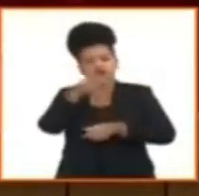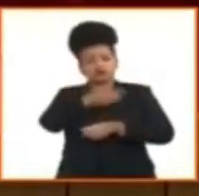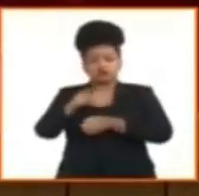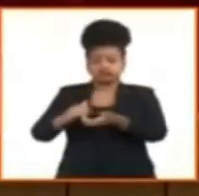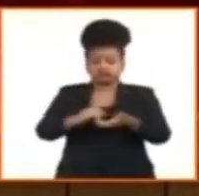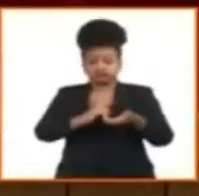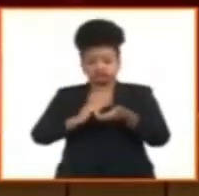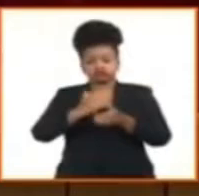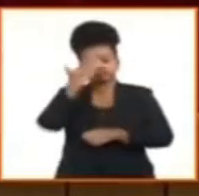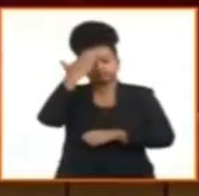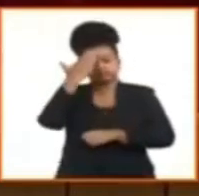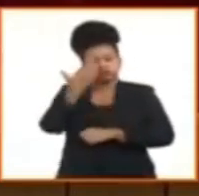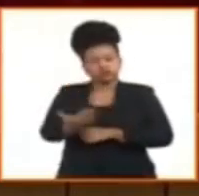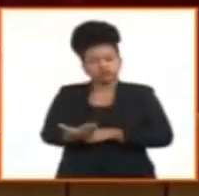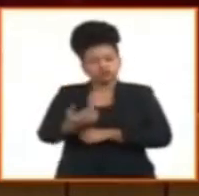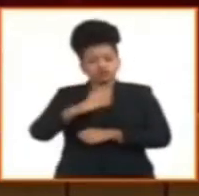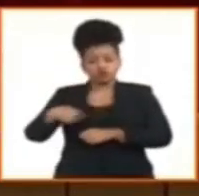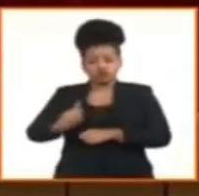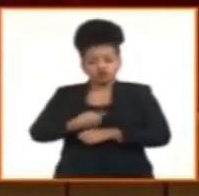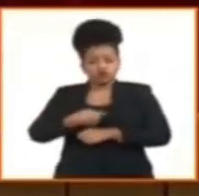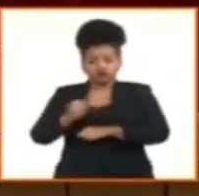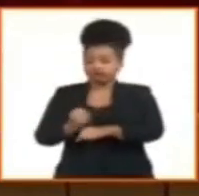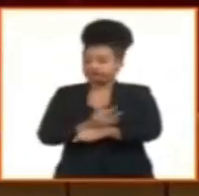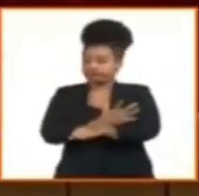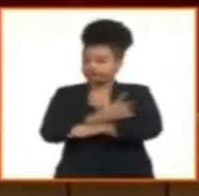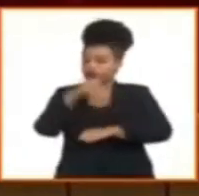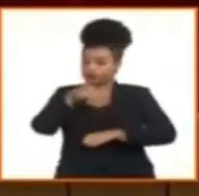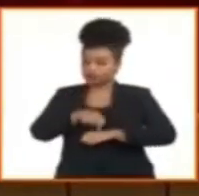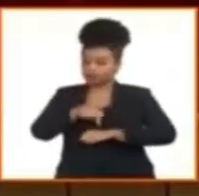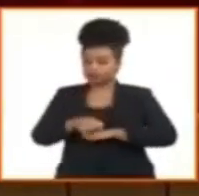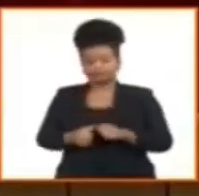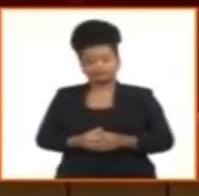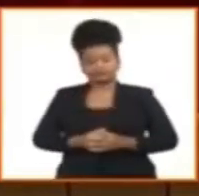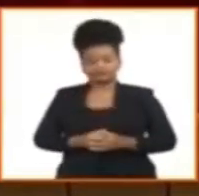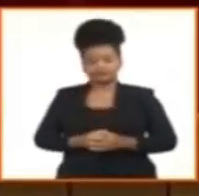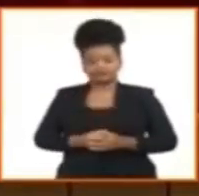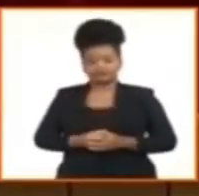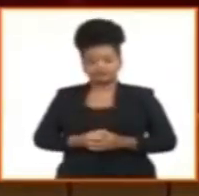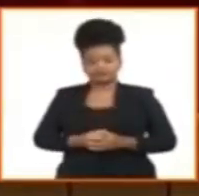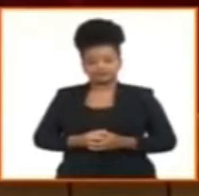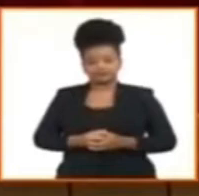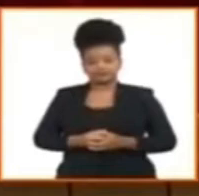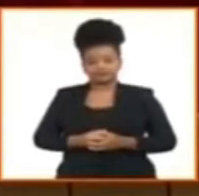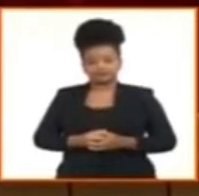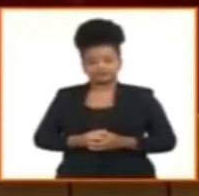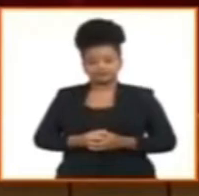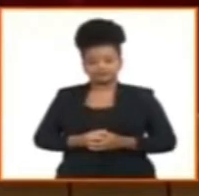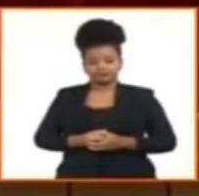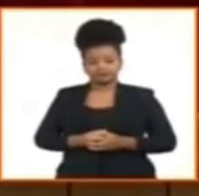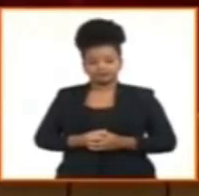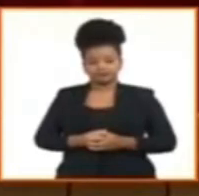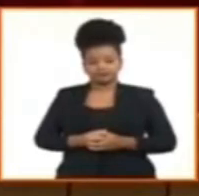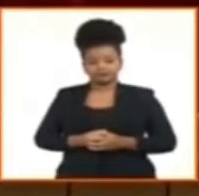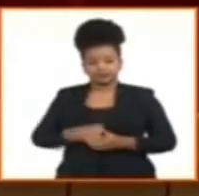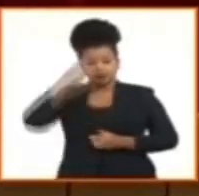y gracias por emocionarnos en estos días. Cuba nunca olvidará este día ni